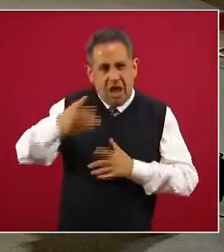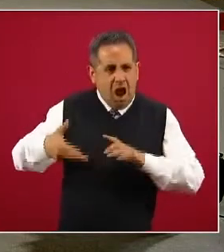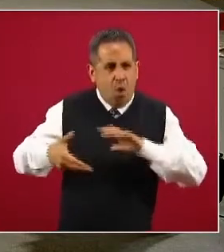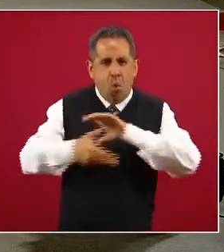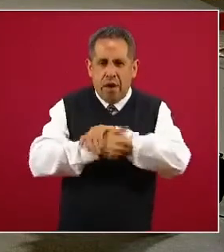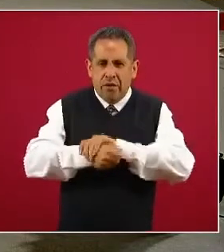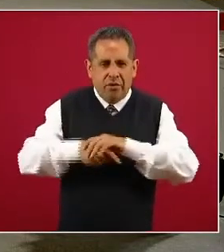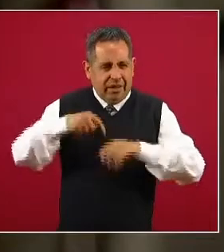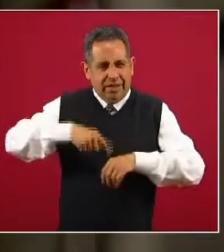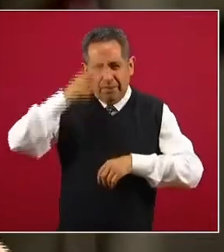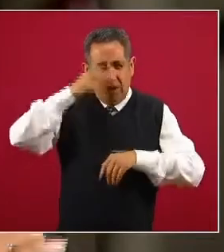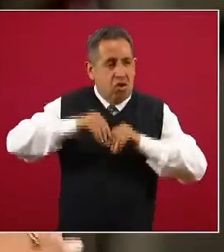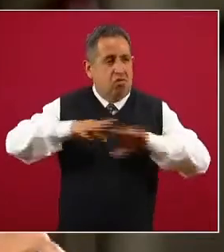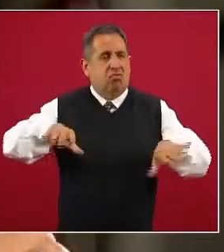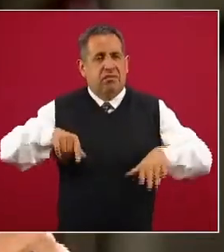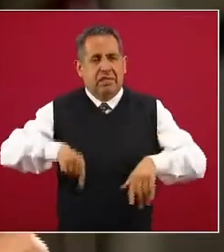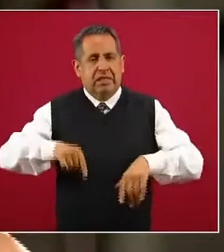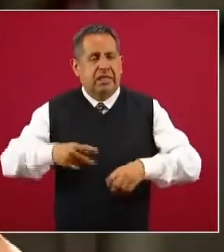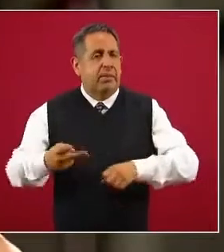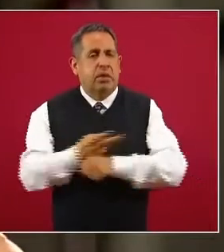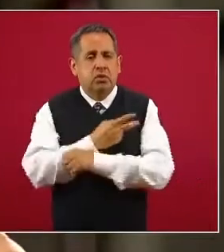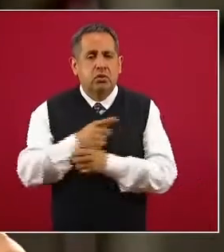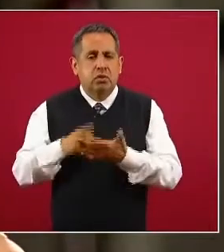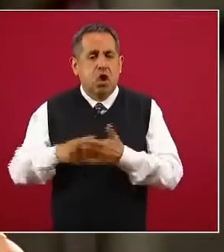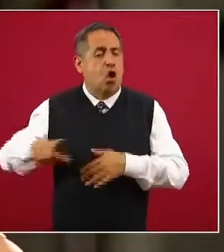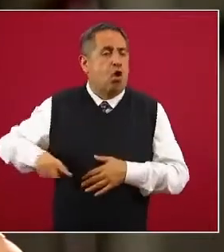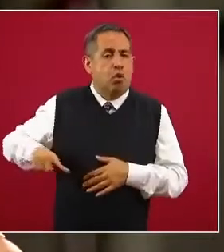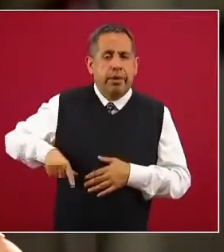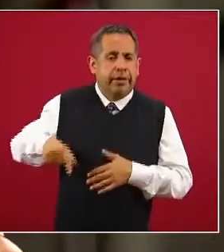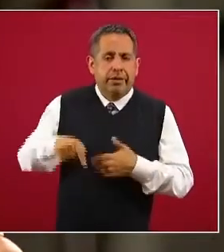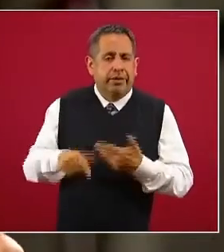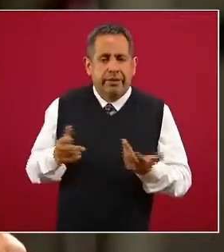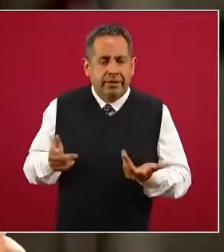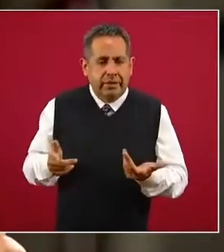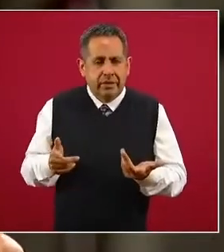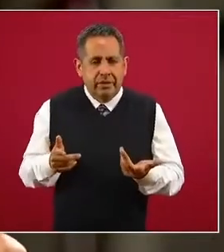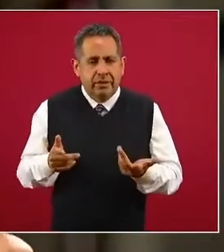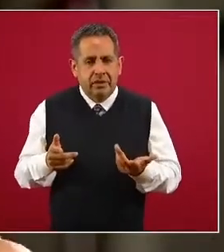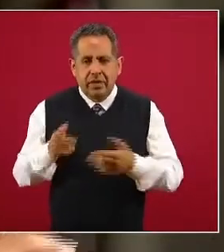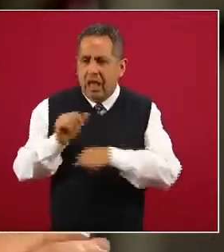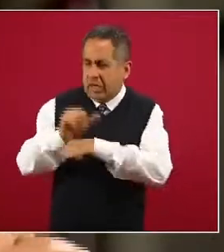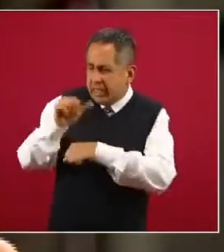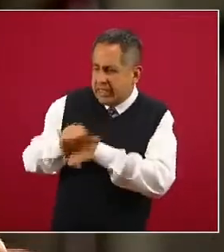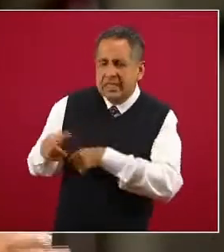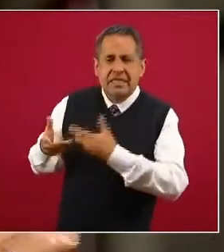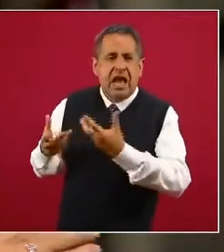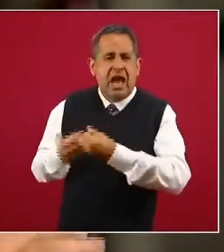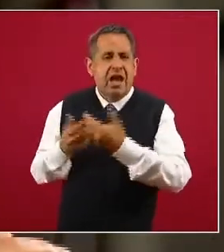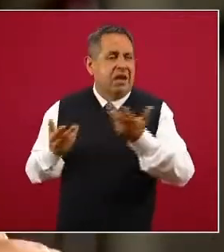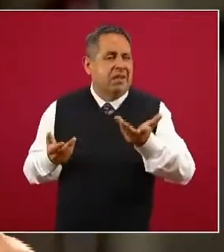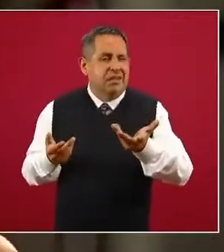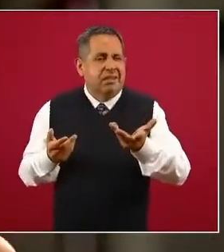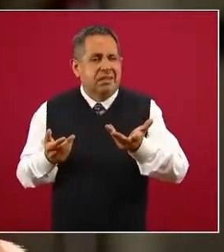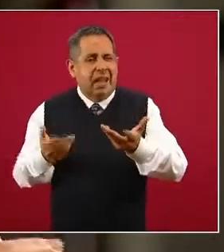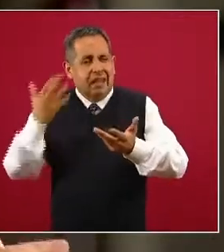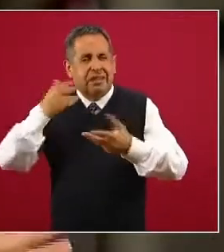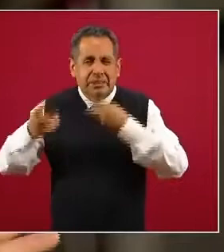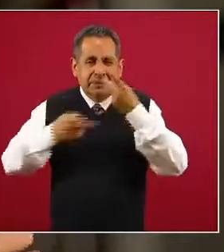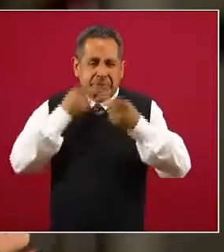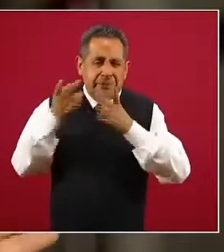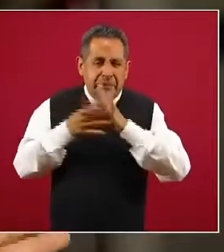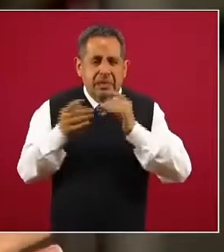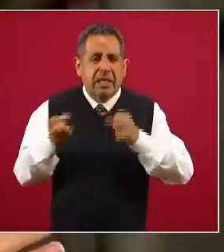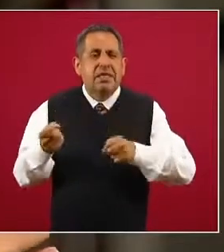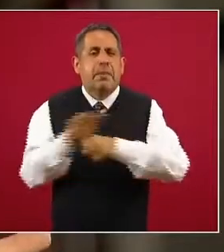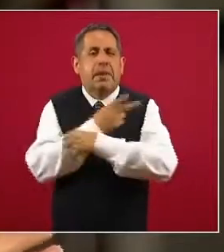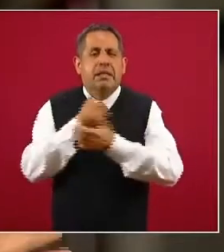que se anunció aquí en las mañanas con el gobierno de Argentina y bueno, todo lo que se había dicho, ¿no?